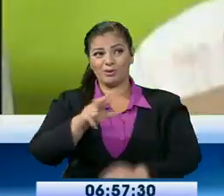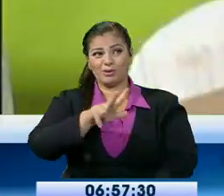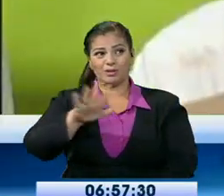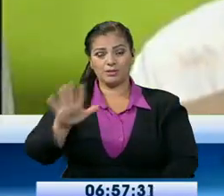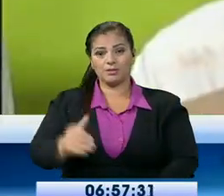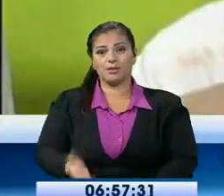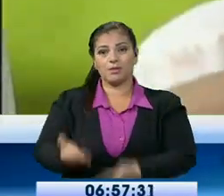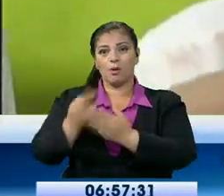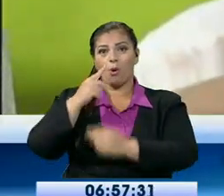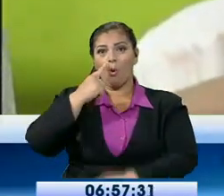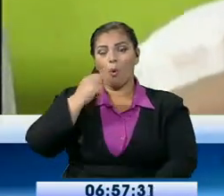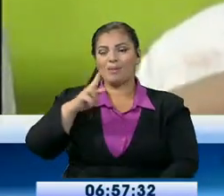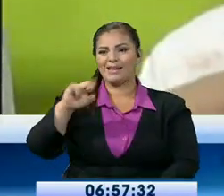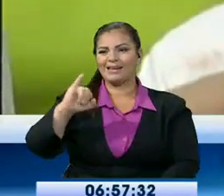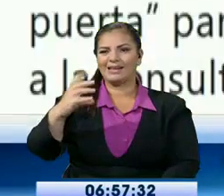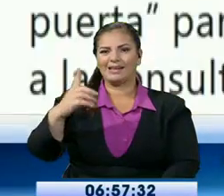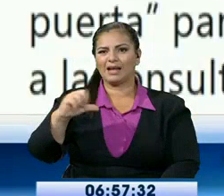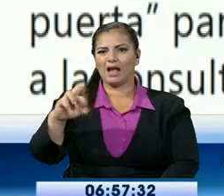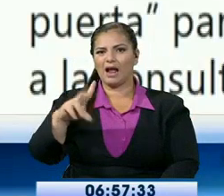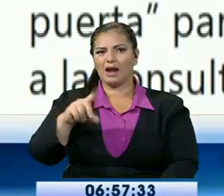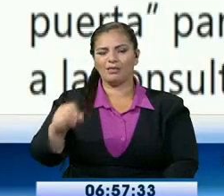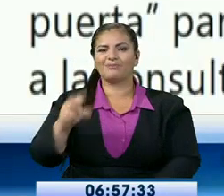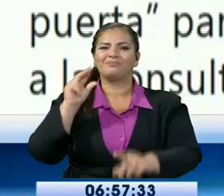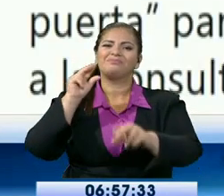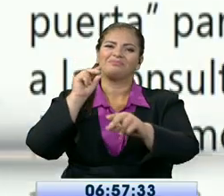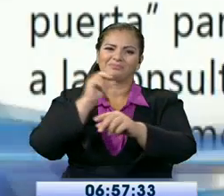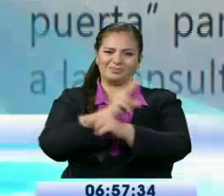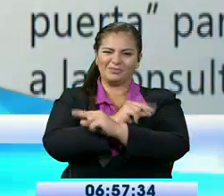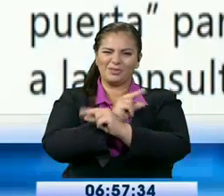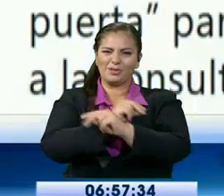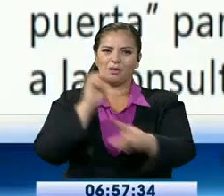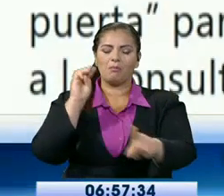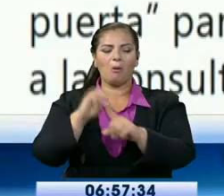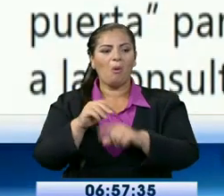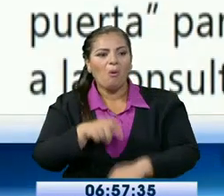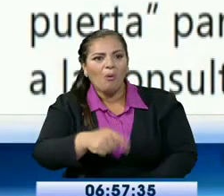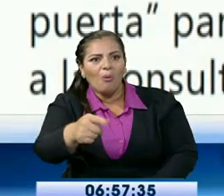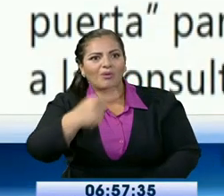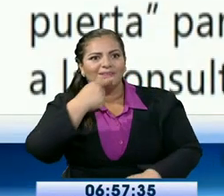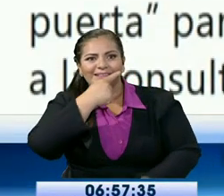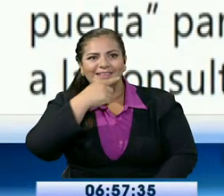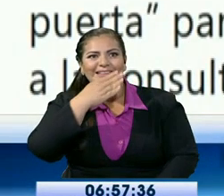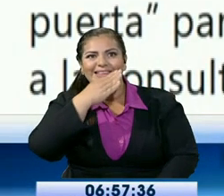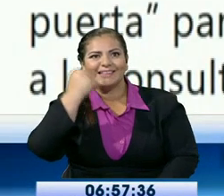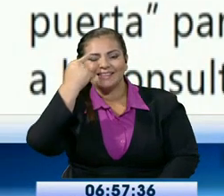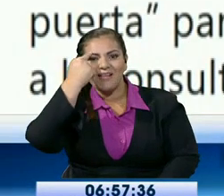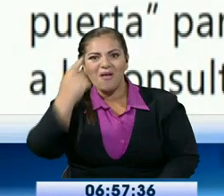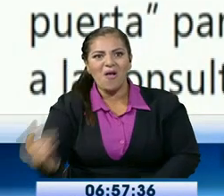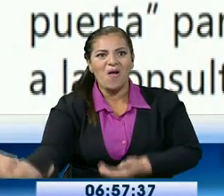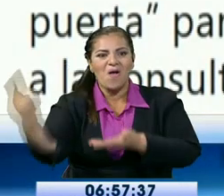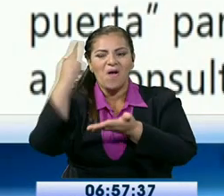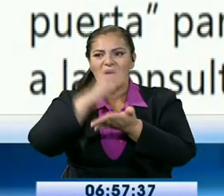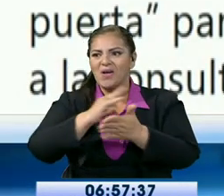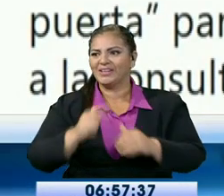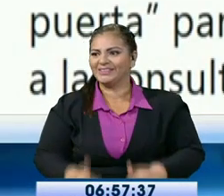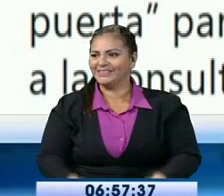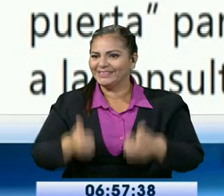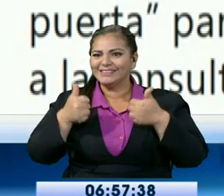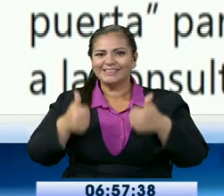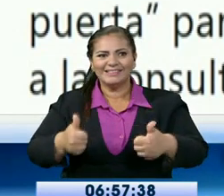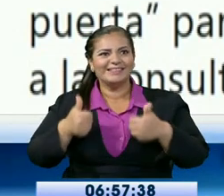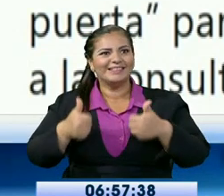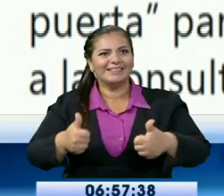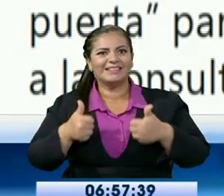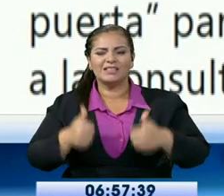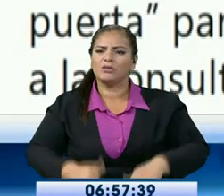Ricardo Patiño escribía en su cuenta de Twitter: "Buena noticia al iniciar el año. Mashi Rafael viene al Ecuador esta semana y se queda